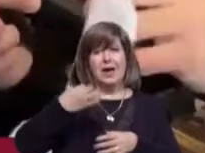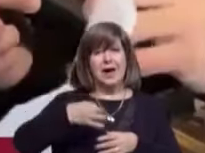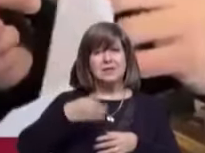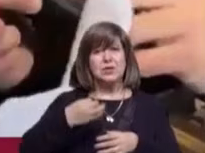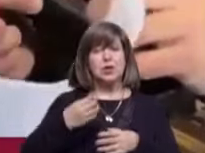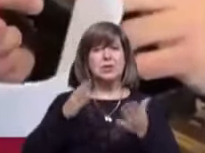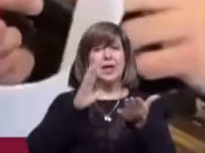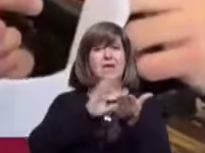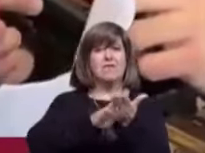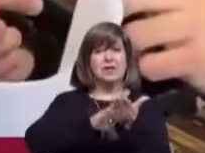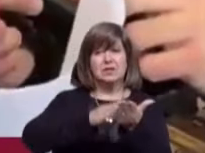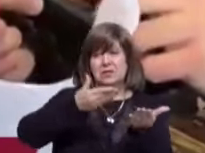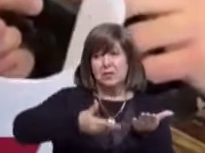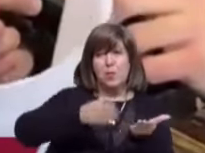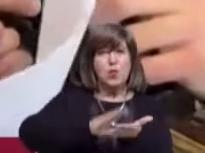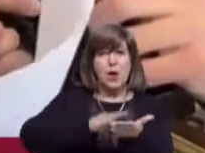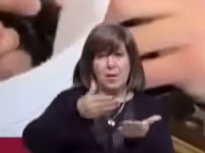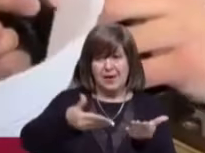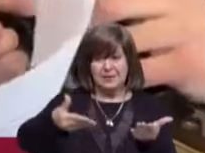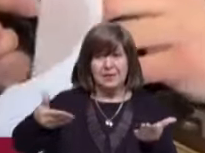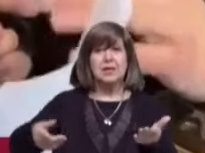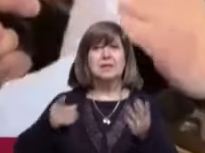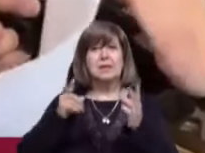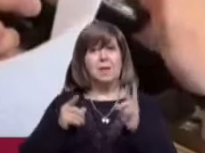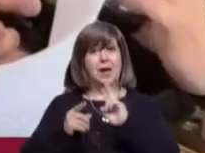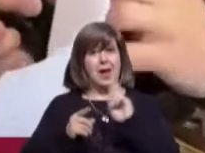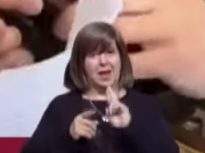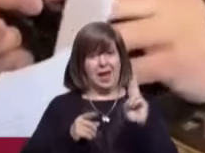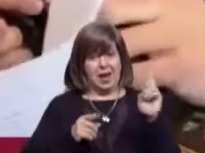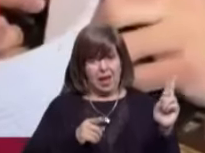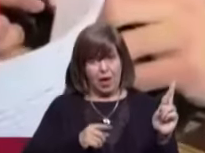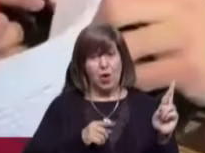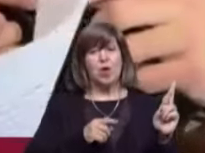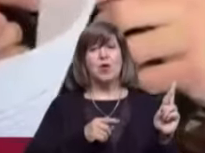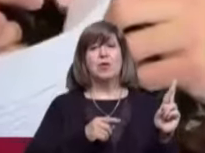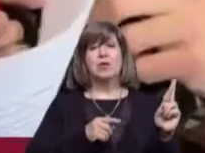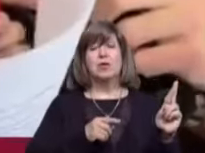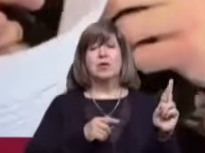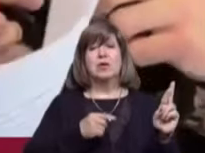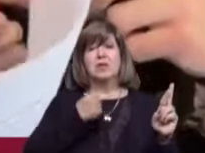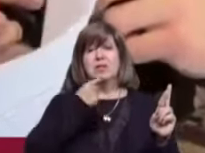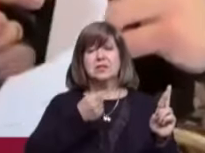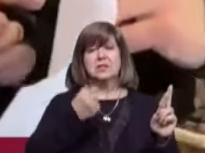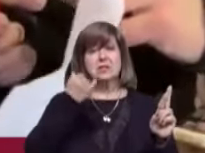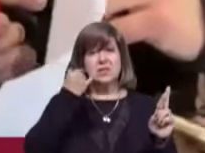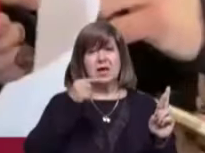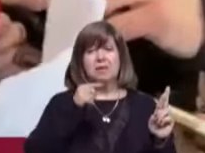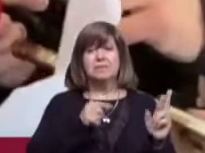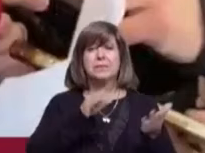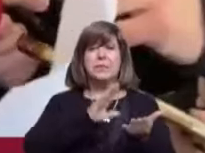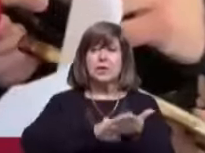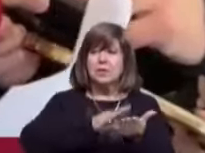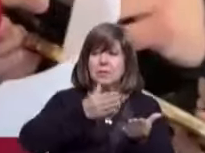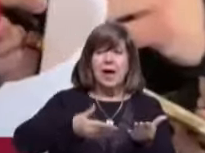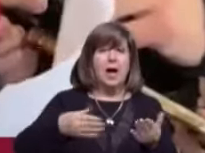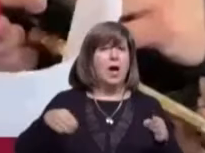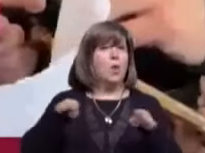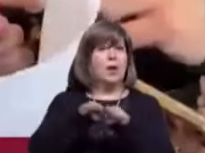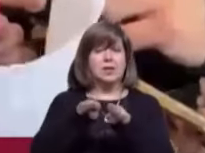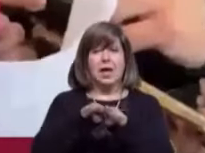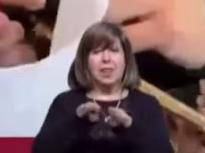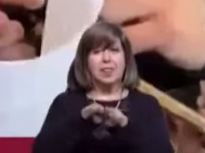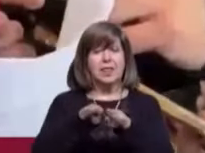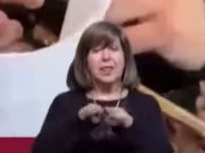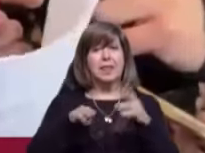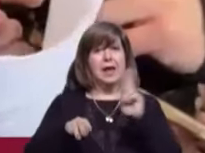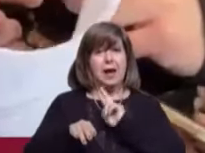valorar este tipo de hechos con la debida perspectiva de género implica la necesidad de barrer de estereotipos a la misma y poner en pie igualdad a la mujer a los